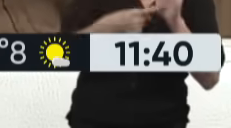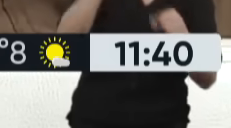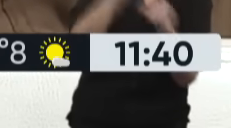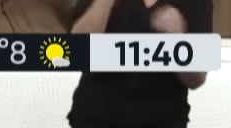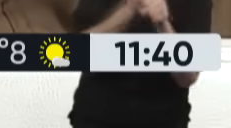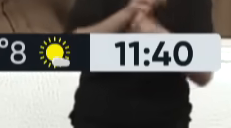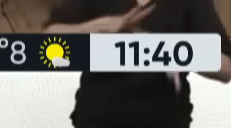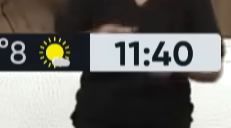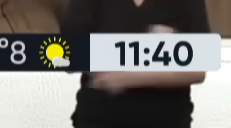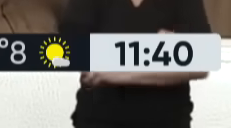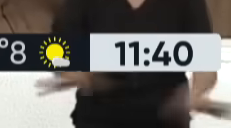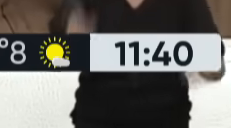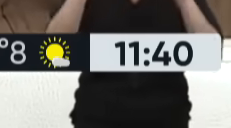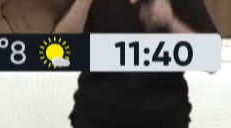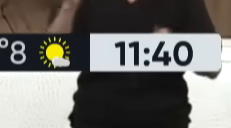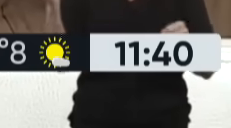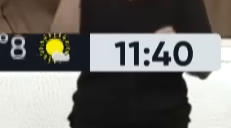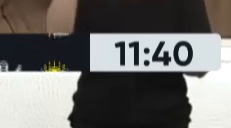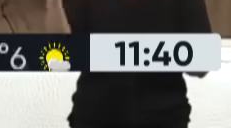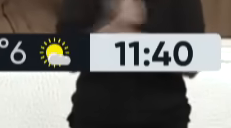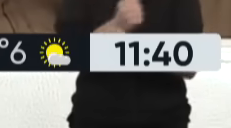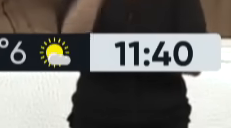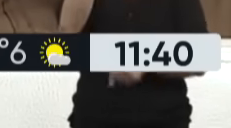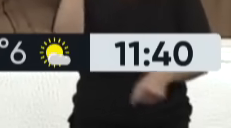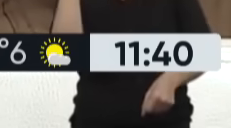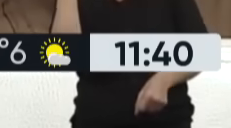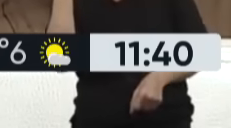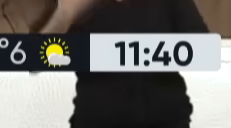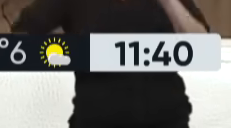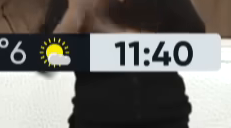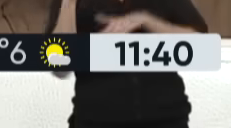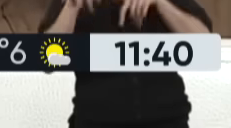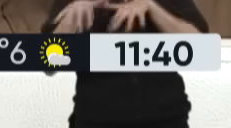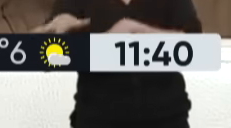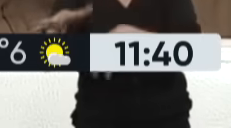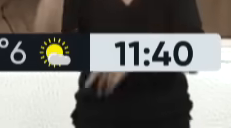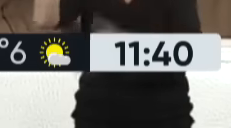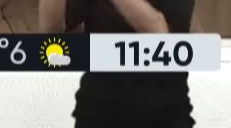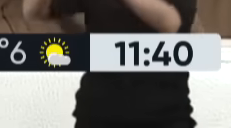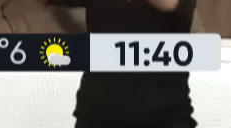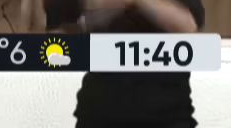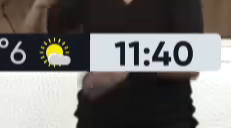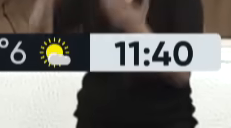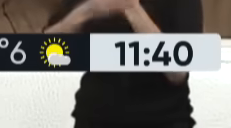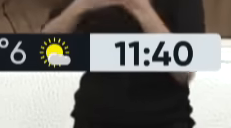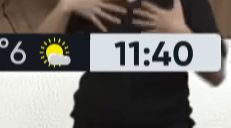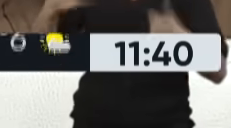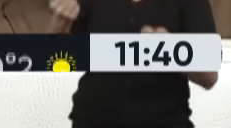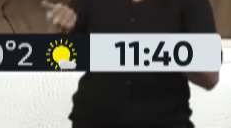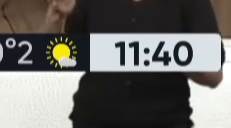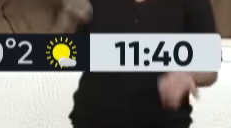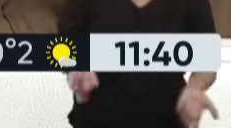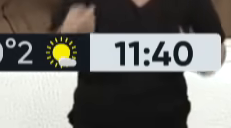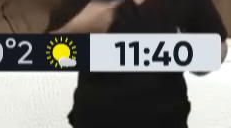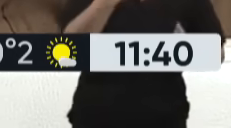a las 13 horas al Ministerio de Salud. Además de dictar la conciliación obligatoria, ¿el gobierno va a